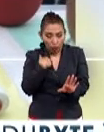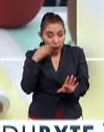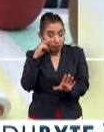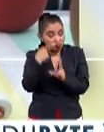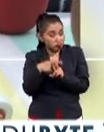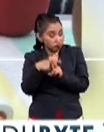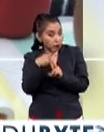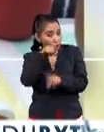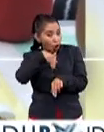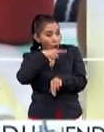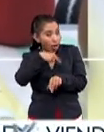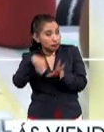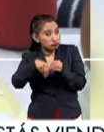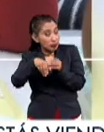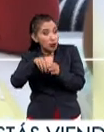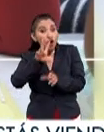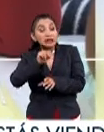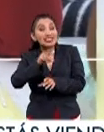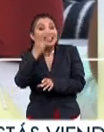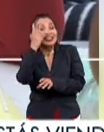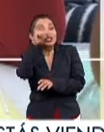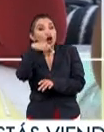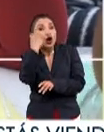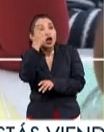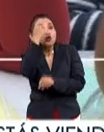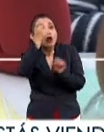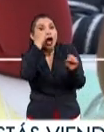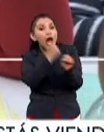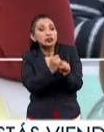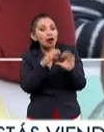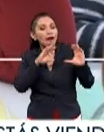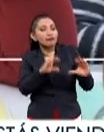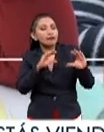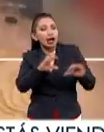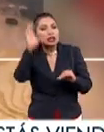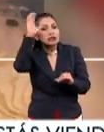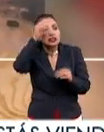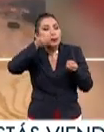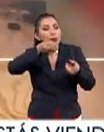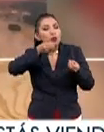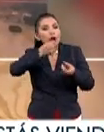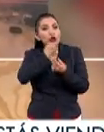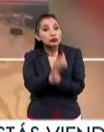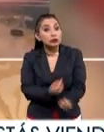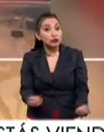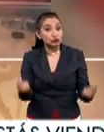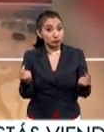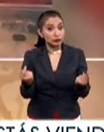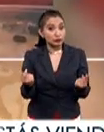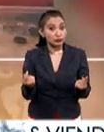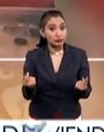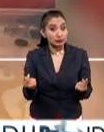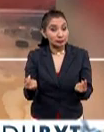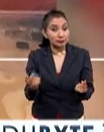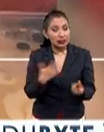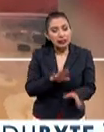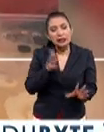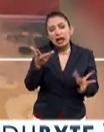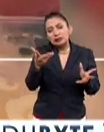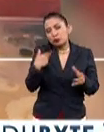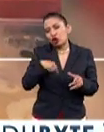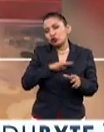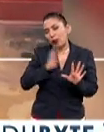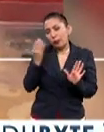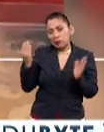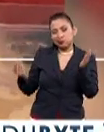lo contamos en horas, son 83 horas en un año de darle ciencias a los niños. Y hacemos